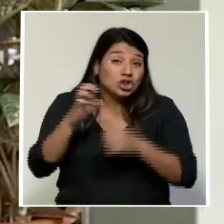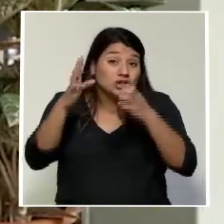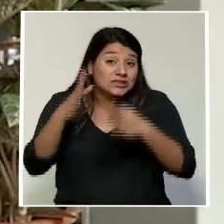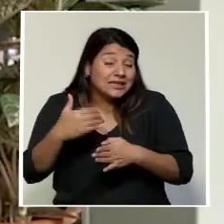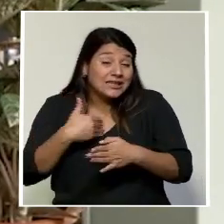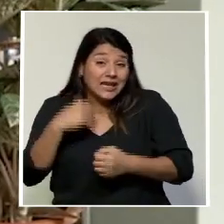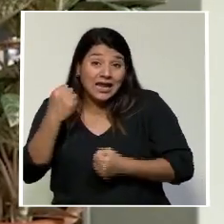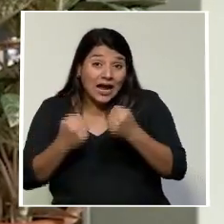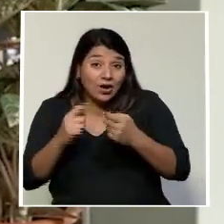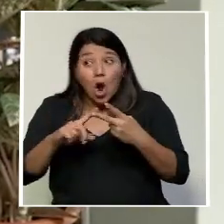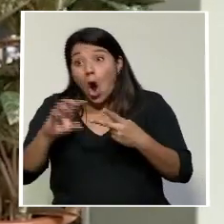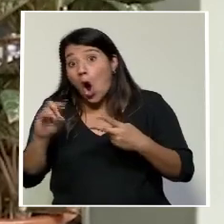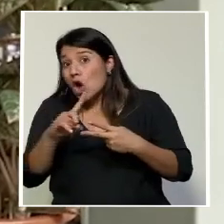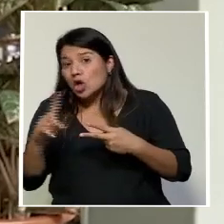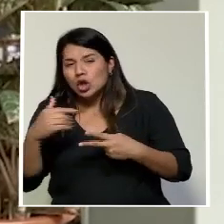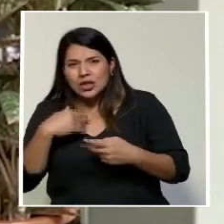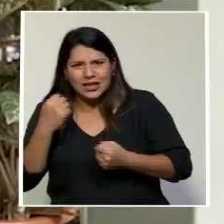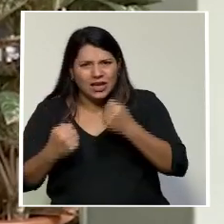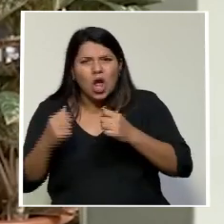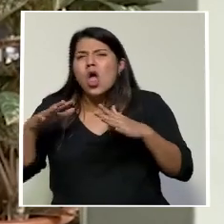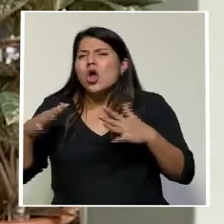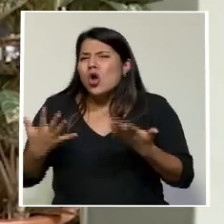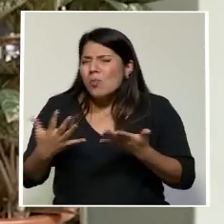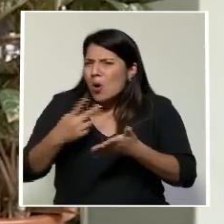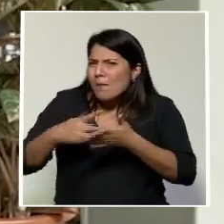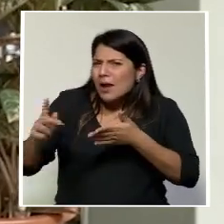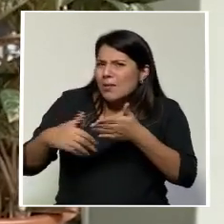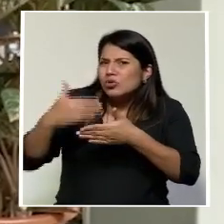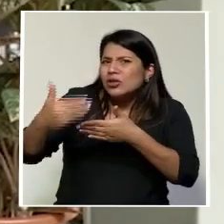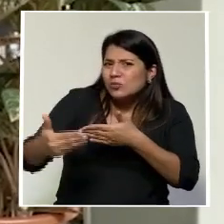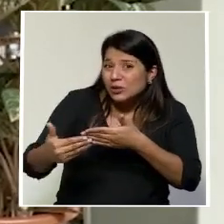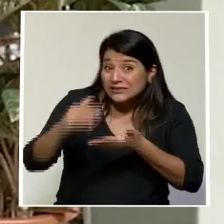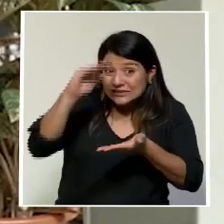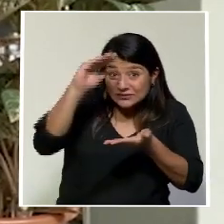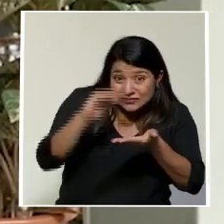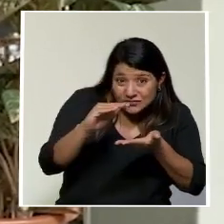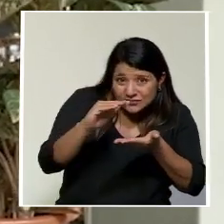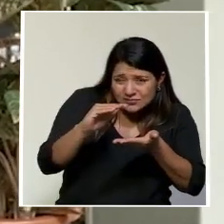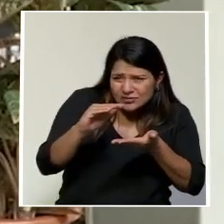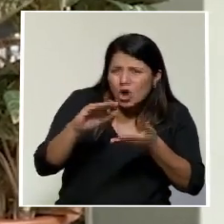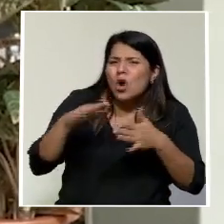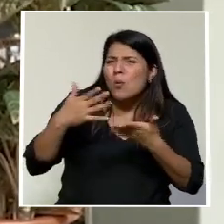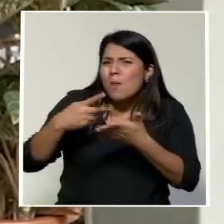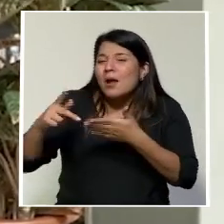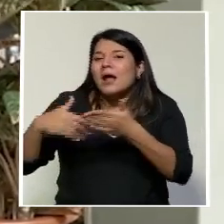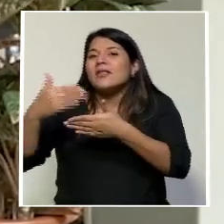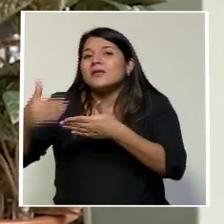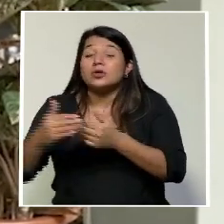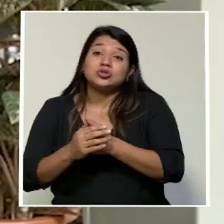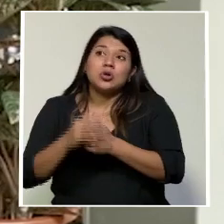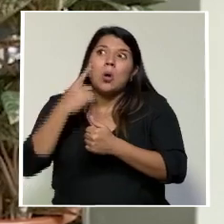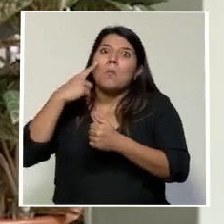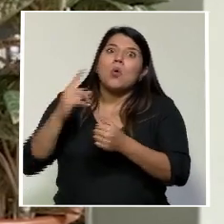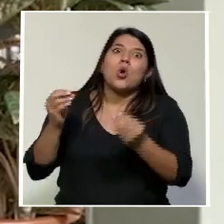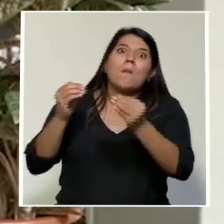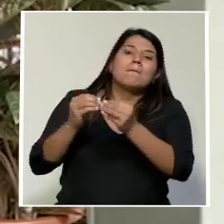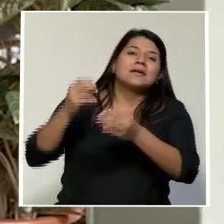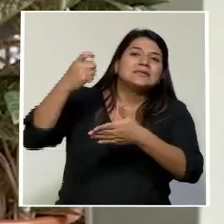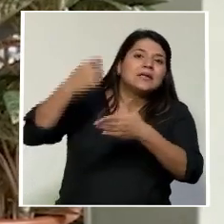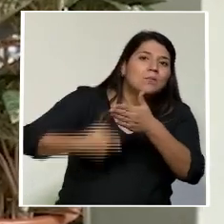costarricenses que no tienen vehículo. ¿Y cómo se pagará? ¿Se pagará por la vía de más impuestos de créditos o una reducción